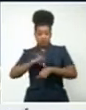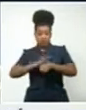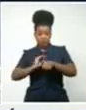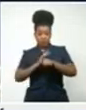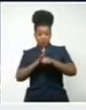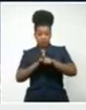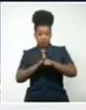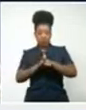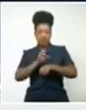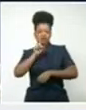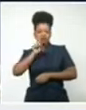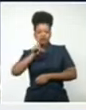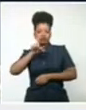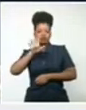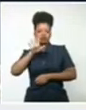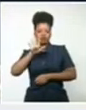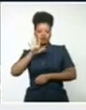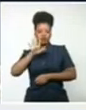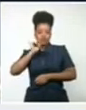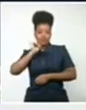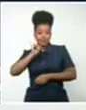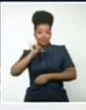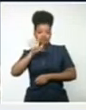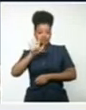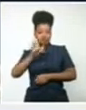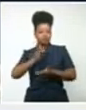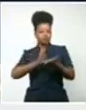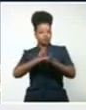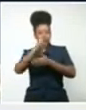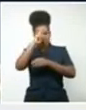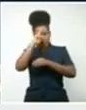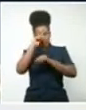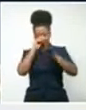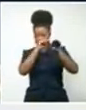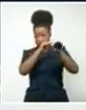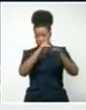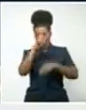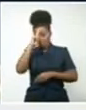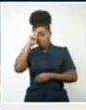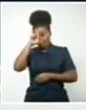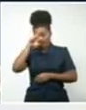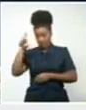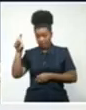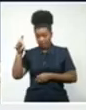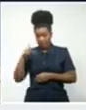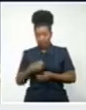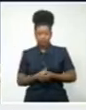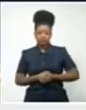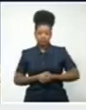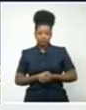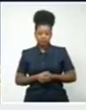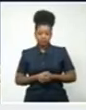165 se mantienen ingresados. Esta es lo que le llaman